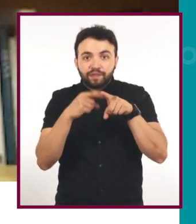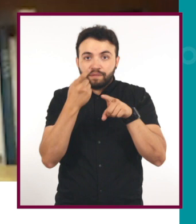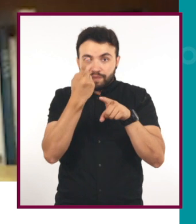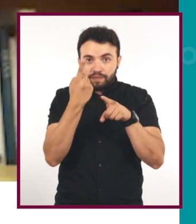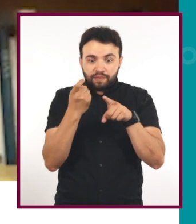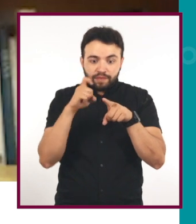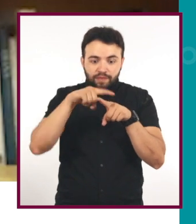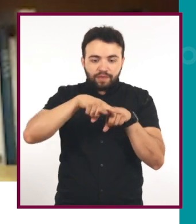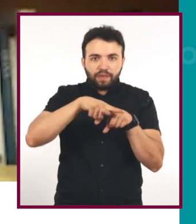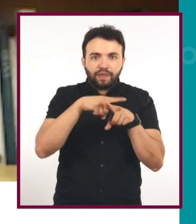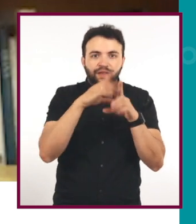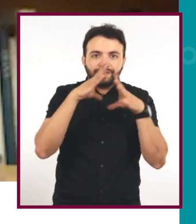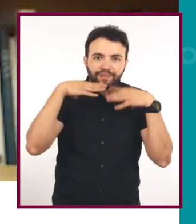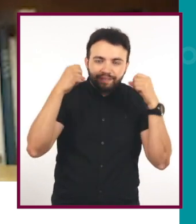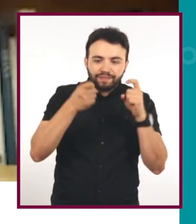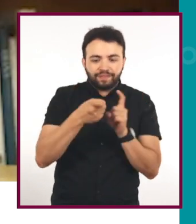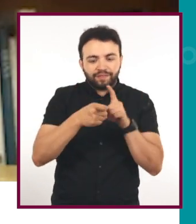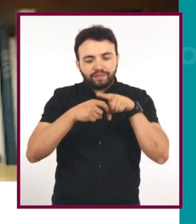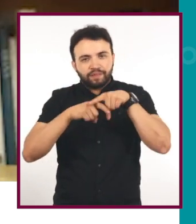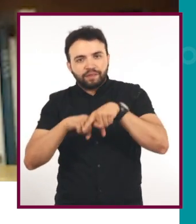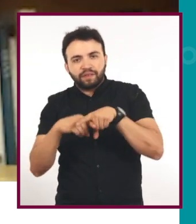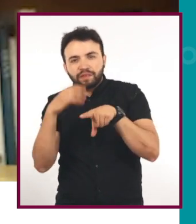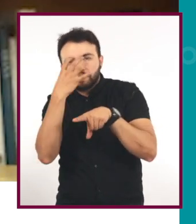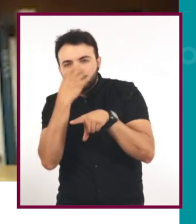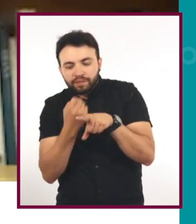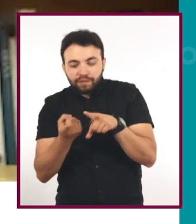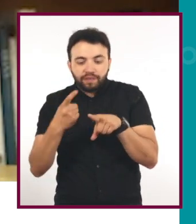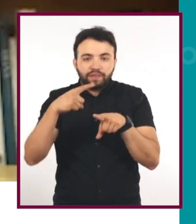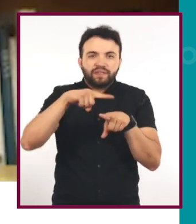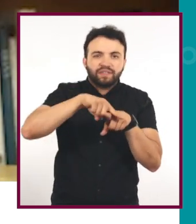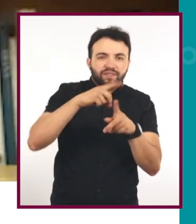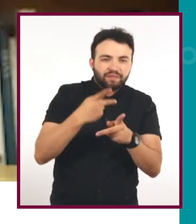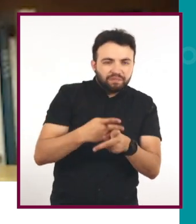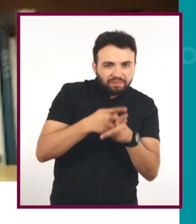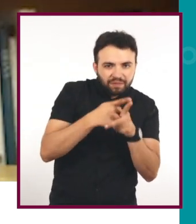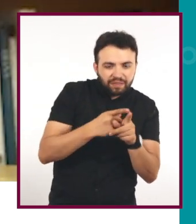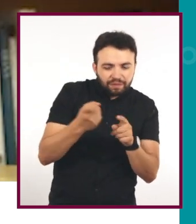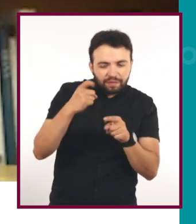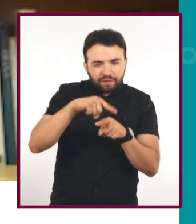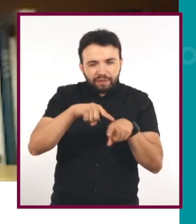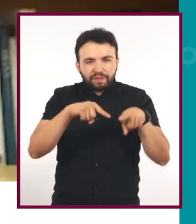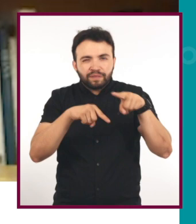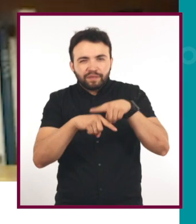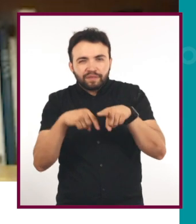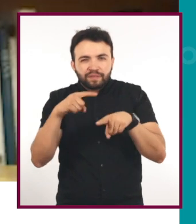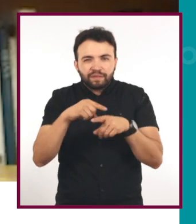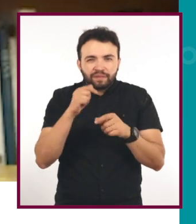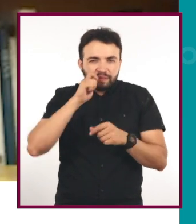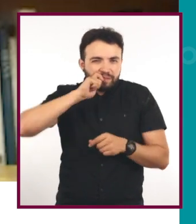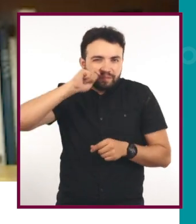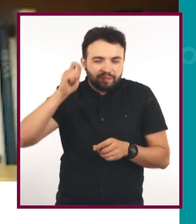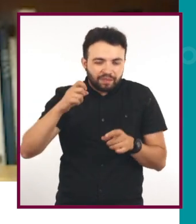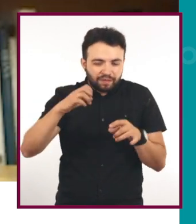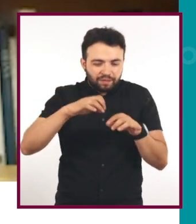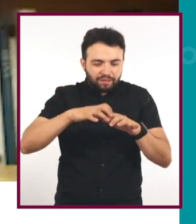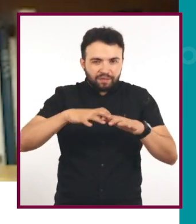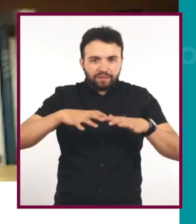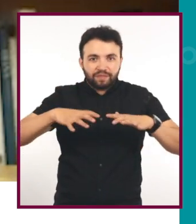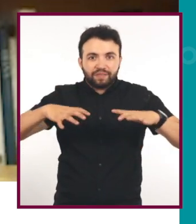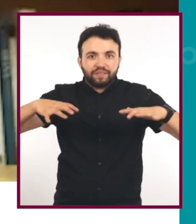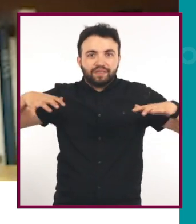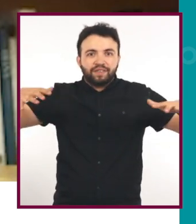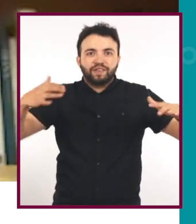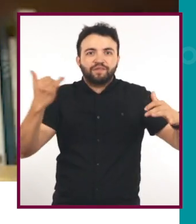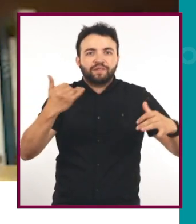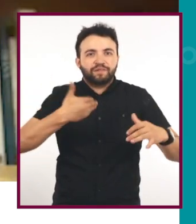tristeza, la empatía, vas metiendo todo eso, la complicidad, y lo vas mezclando y vas haciendo un gran